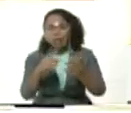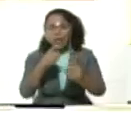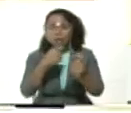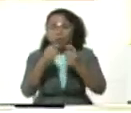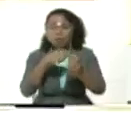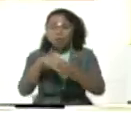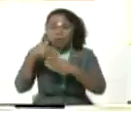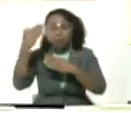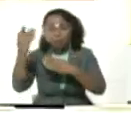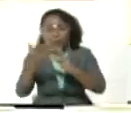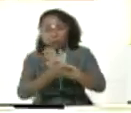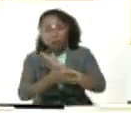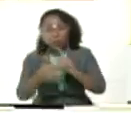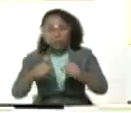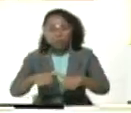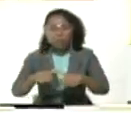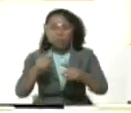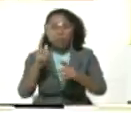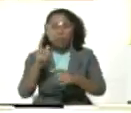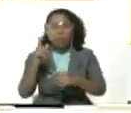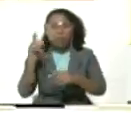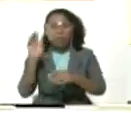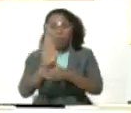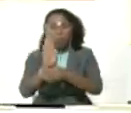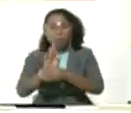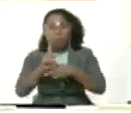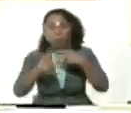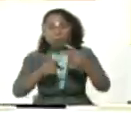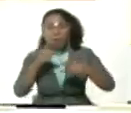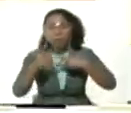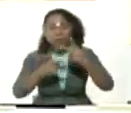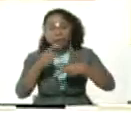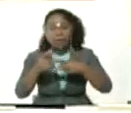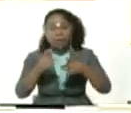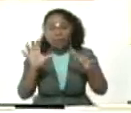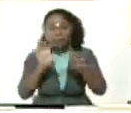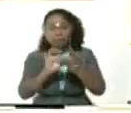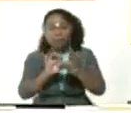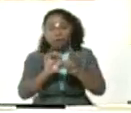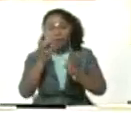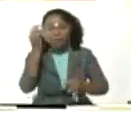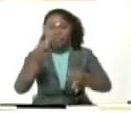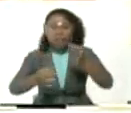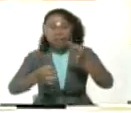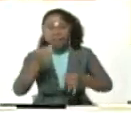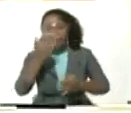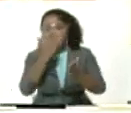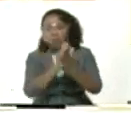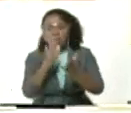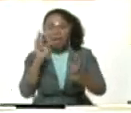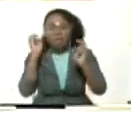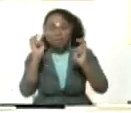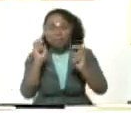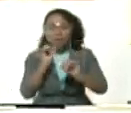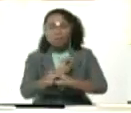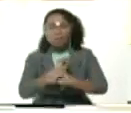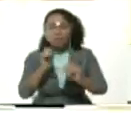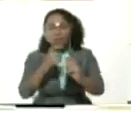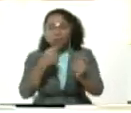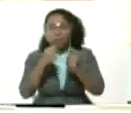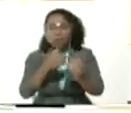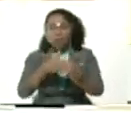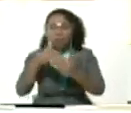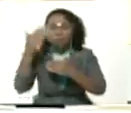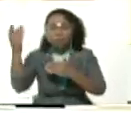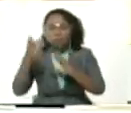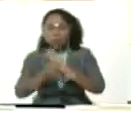del café es un producto protegido por políticas arancelarias y fiscales frente a productos terminados importados. Al mismo